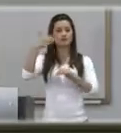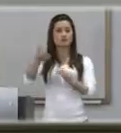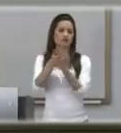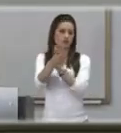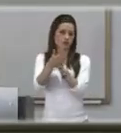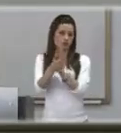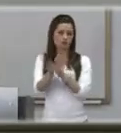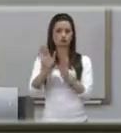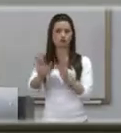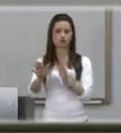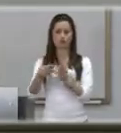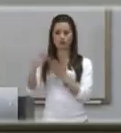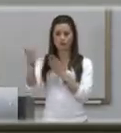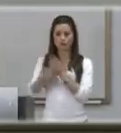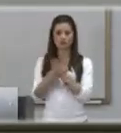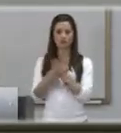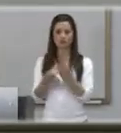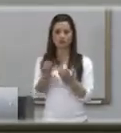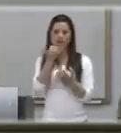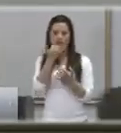específicos,